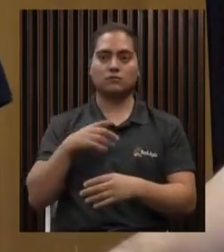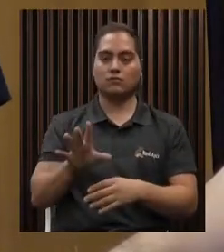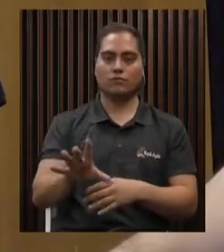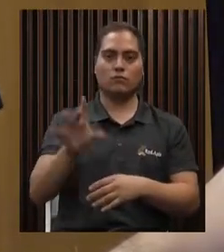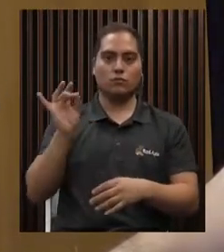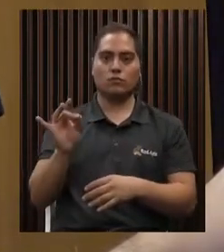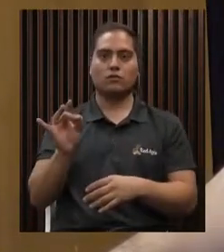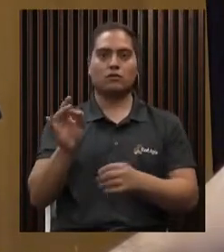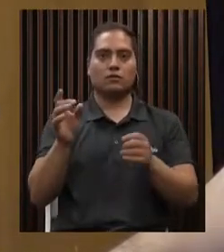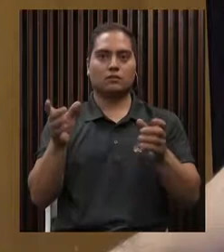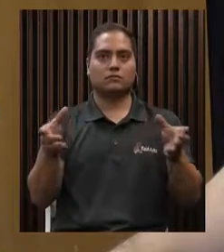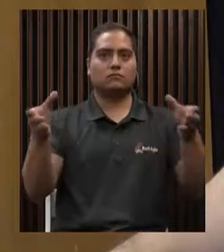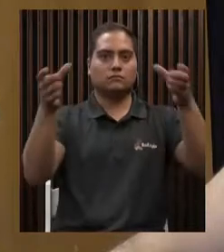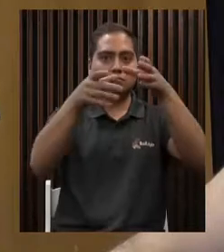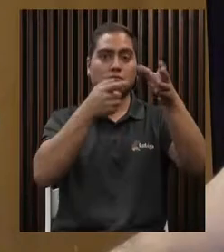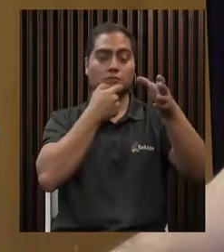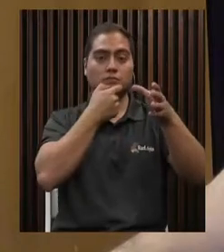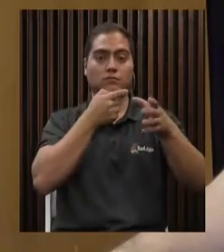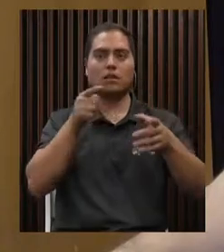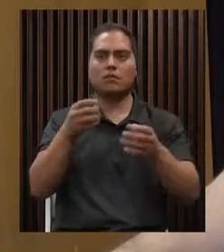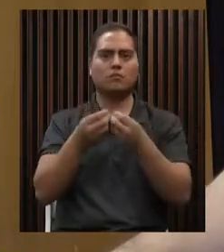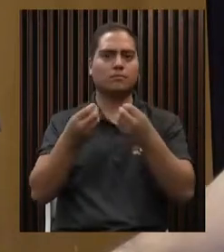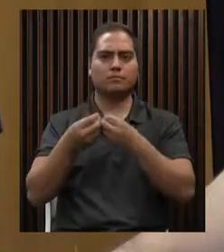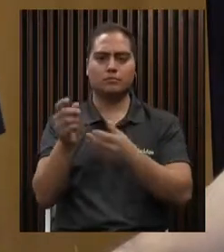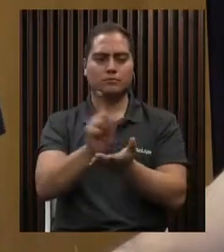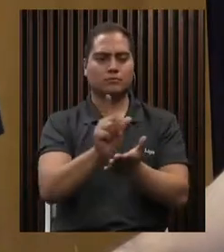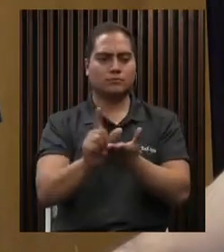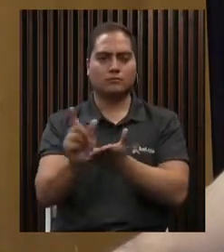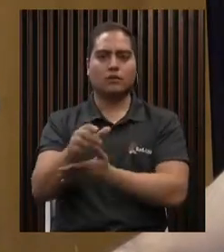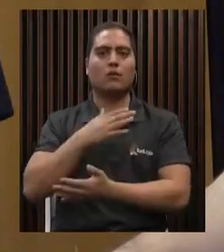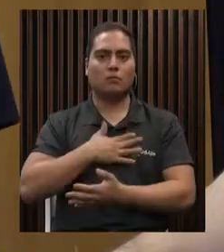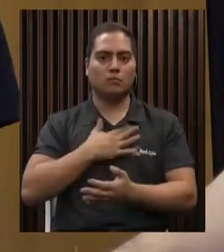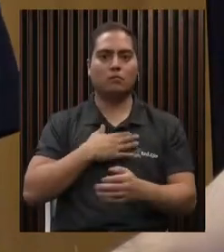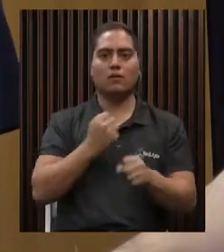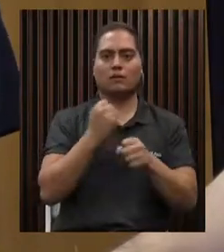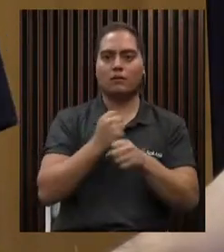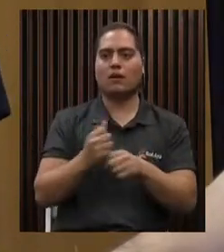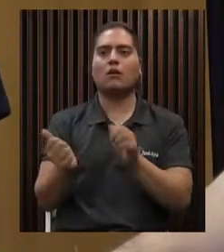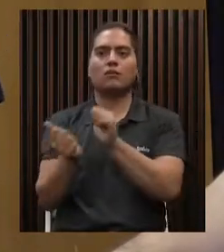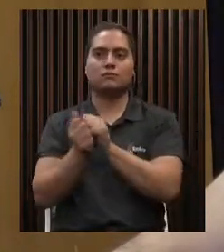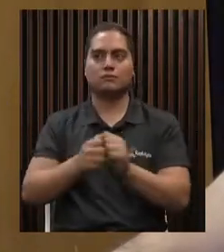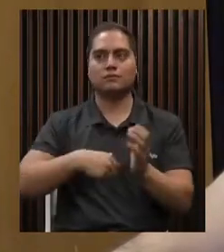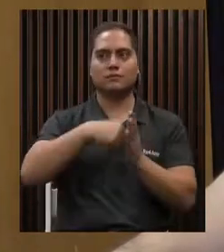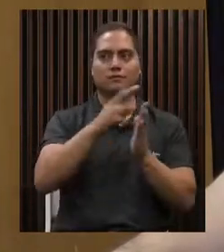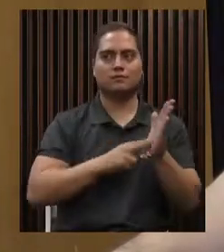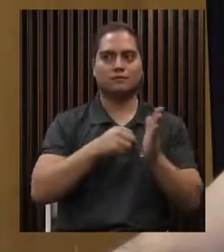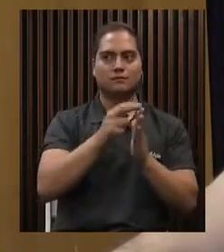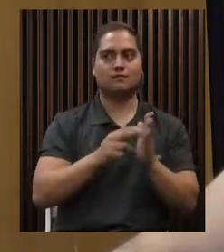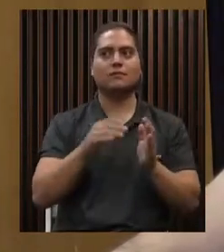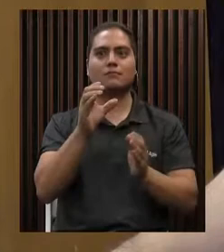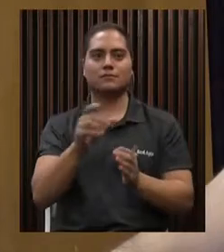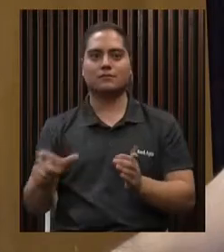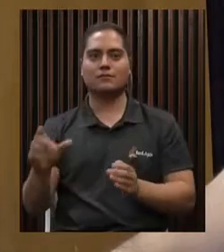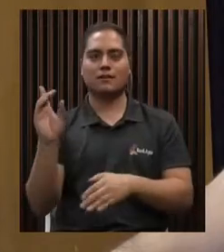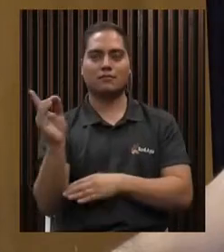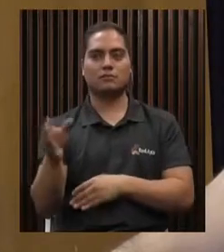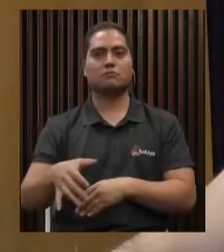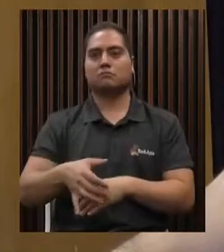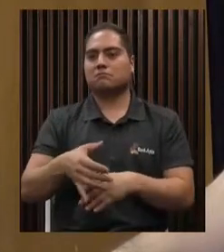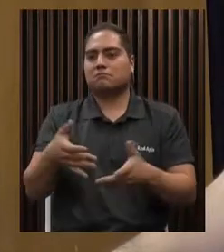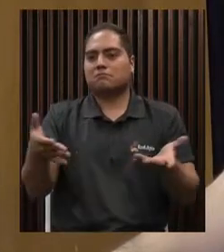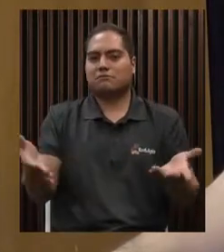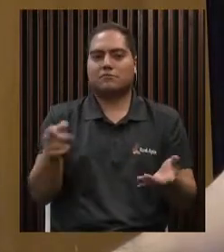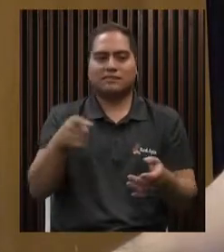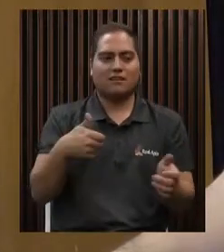que hay muchos lugares que quieren trabajar con personas y artistas con discapacidad, pero no saben, no conocen a ninguno y no saben cómo encontrarlos y no saben cómo apoyarlos tampoco.